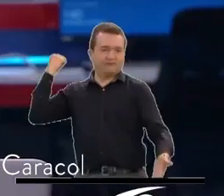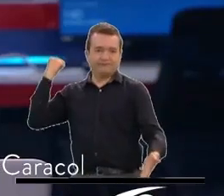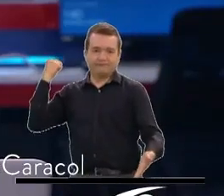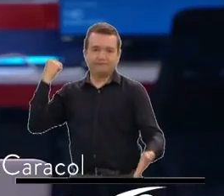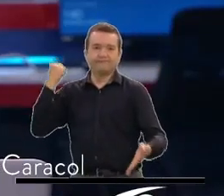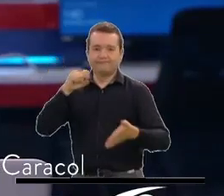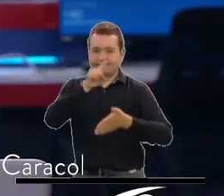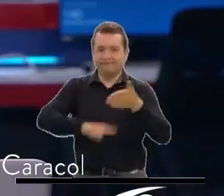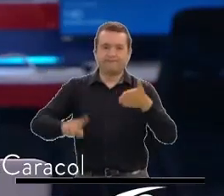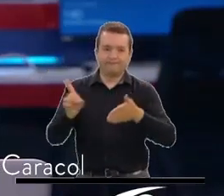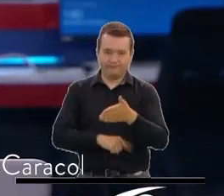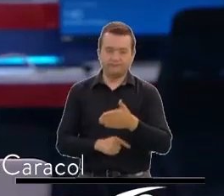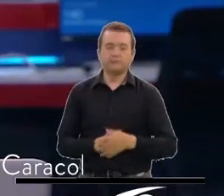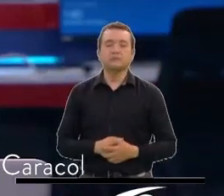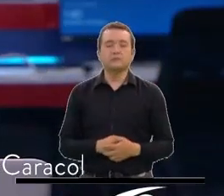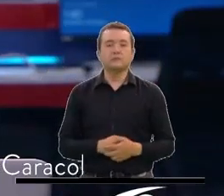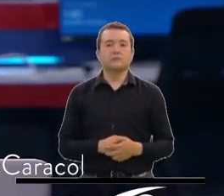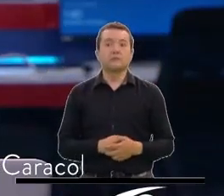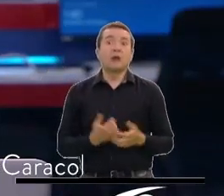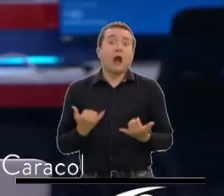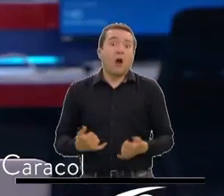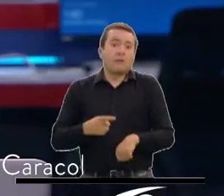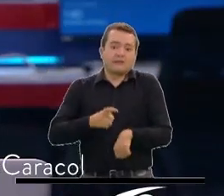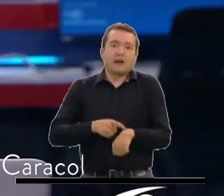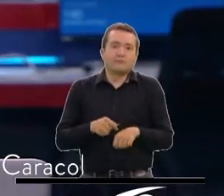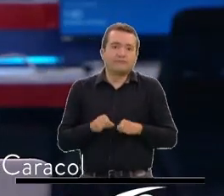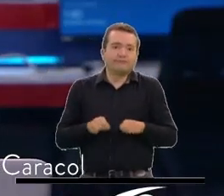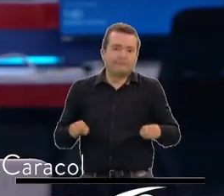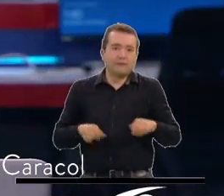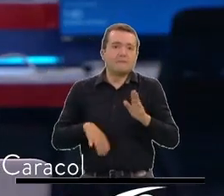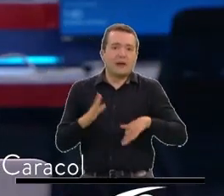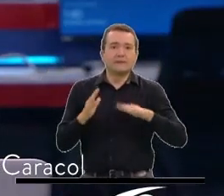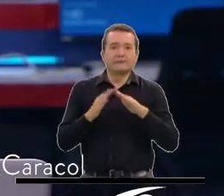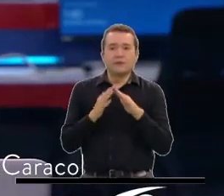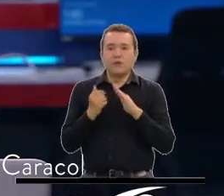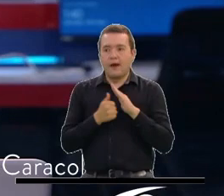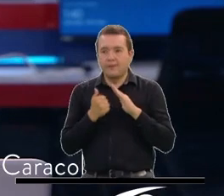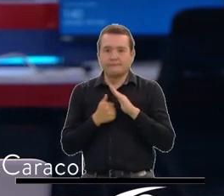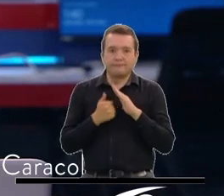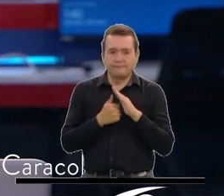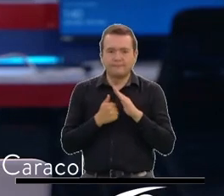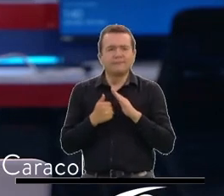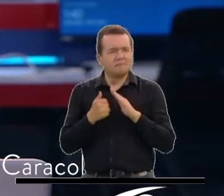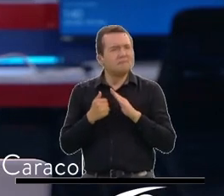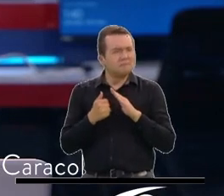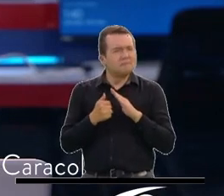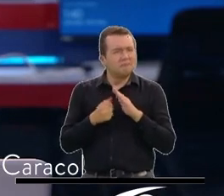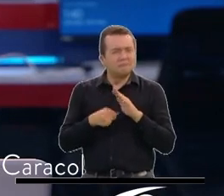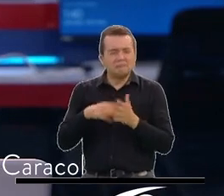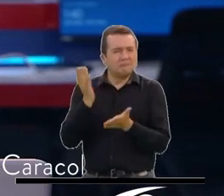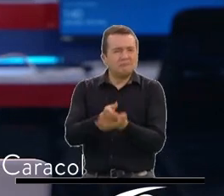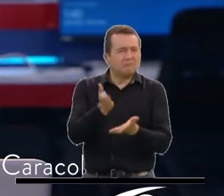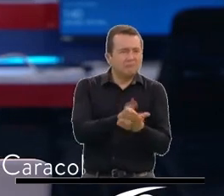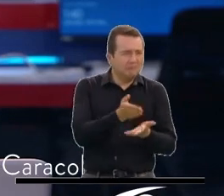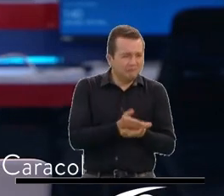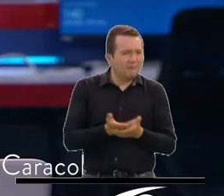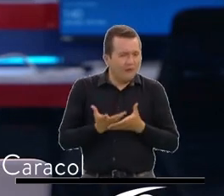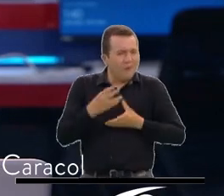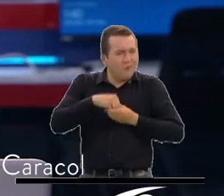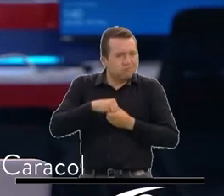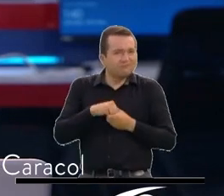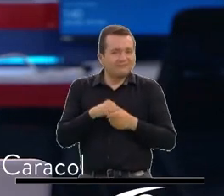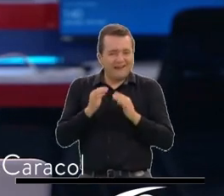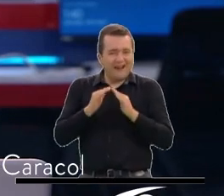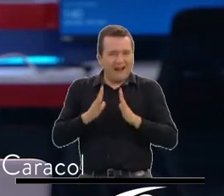Y en esta época en la que pasamos más tiempo en nuestros hogares, es común que se presenten situaciones como accidentes caseros. Conocimos la historia de una persona que sufrió un